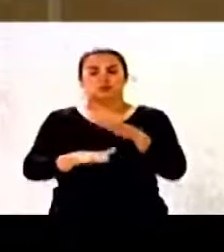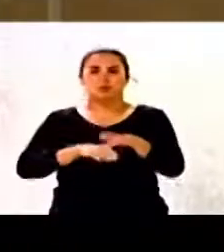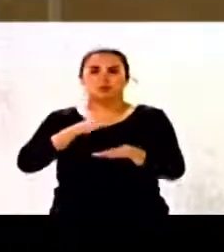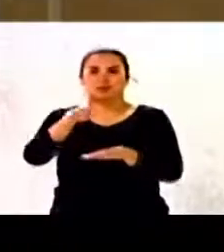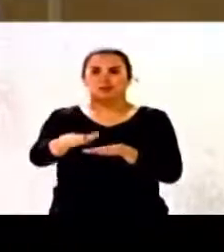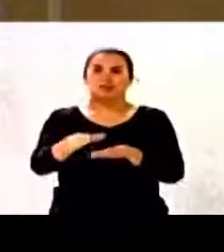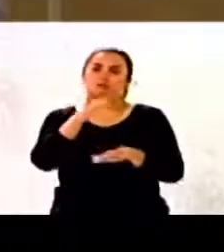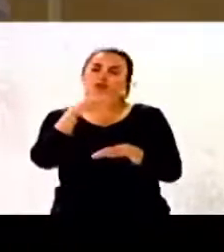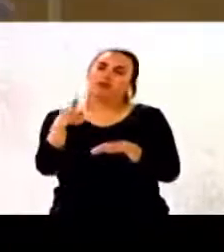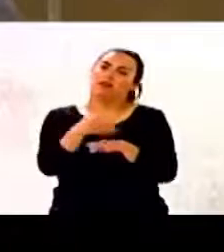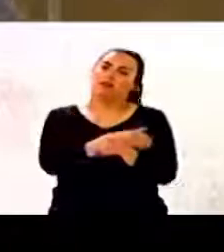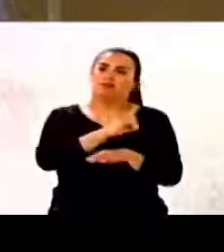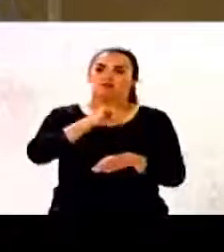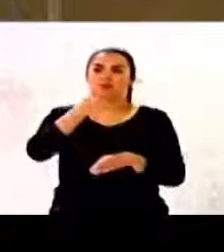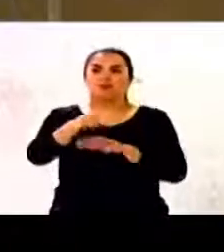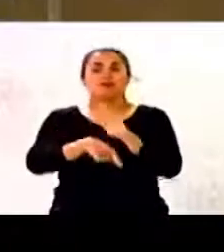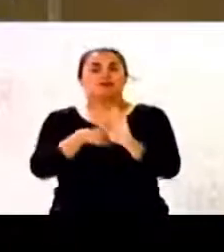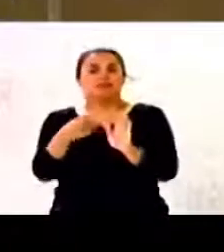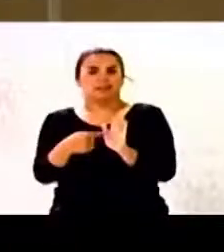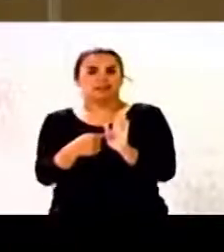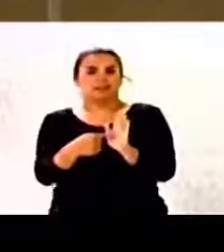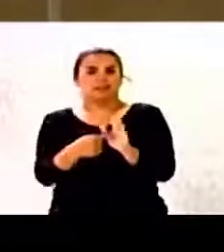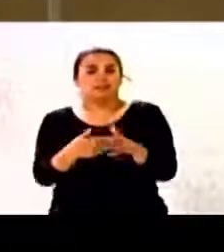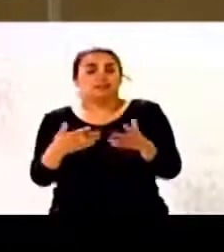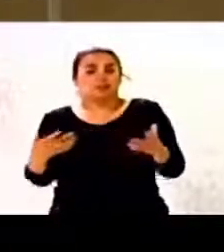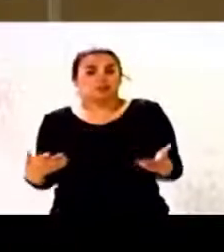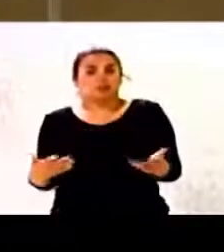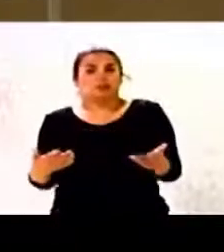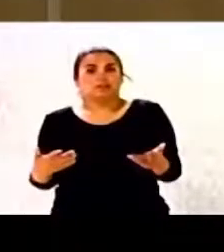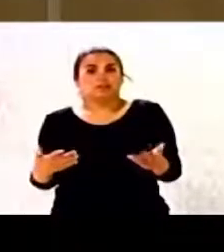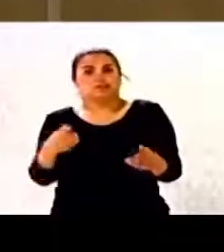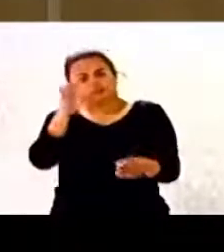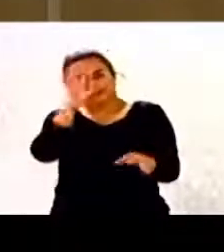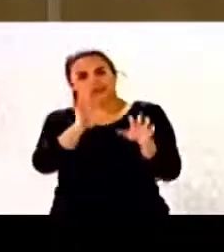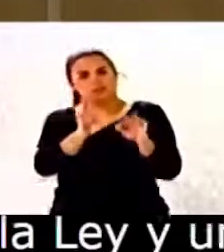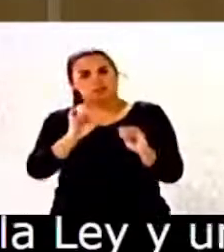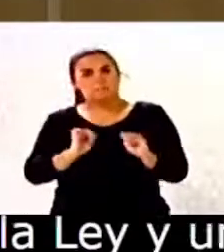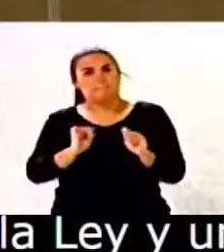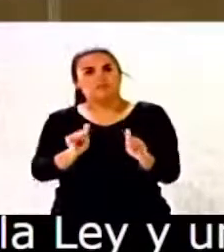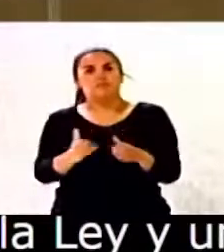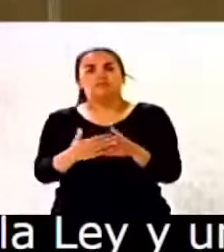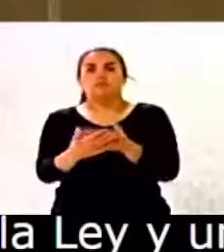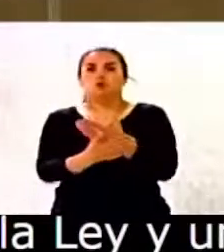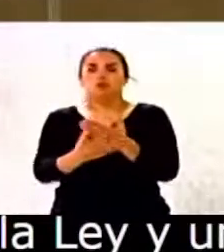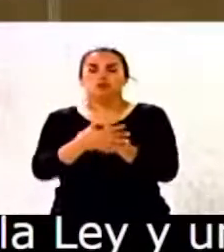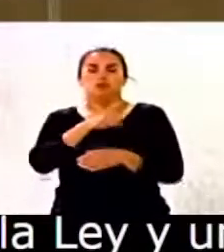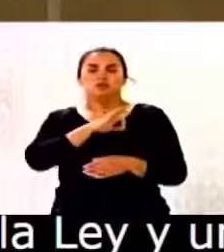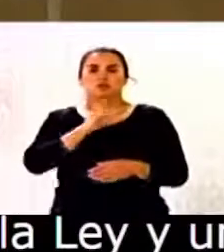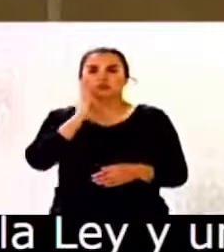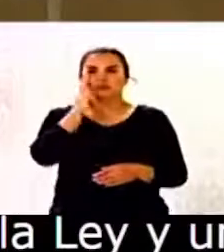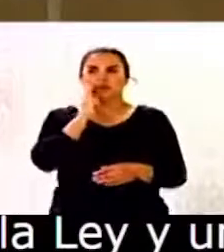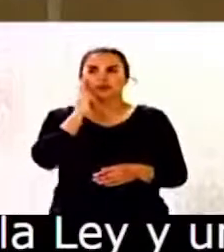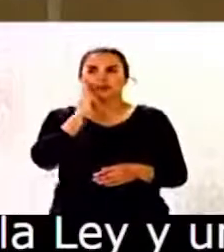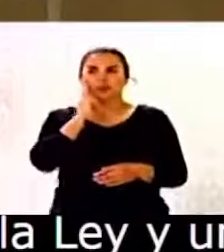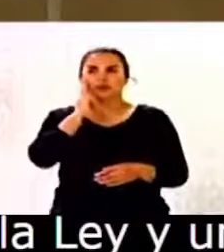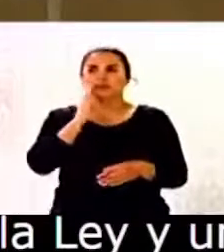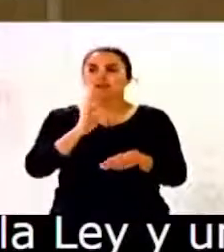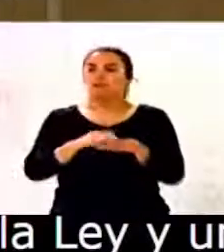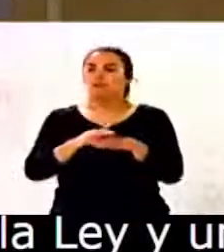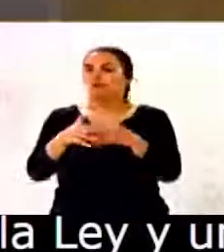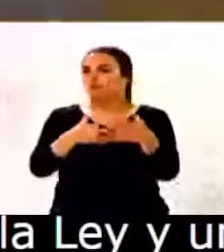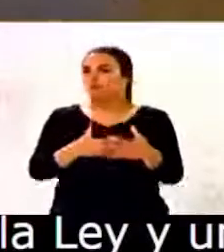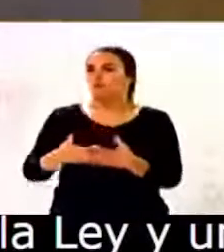la aprobación de la ley y es una apuesta decidida por el Gobierno de Guillermo Fernández Vara para